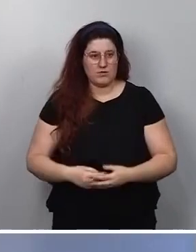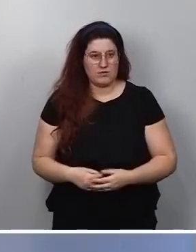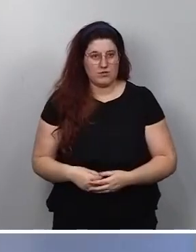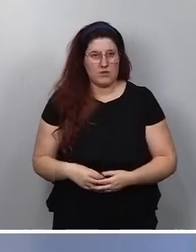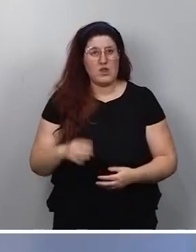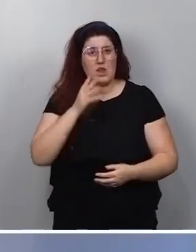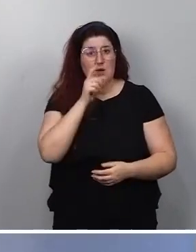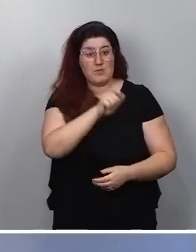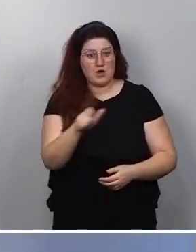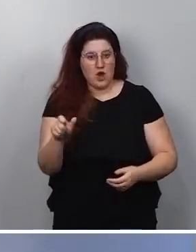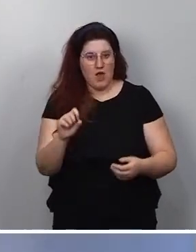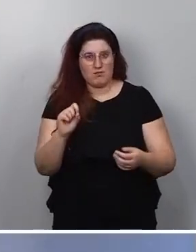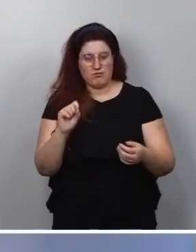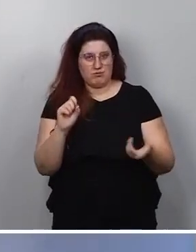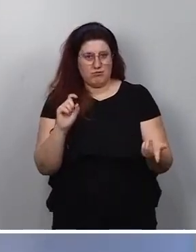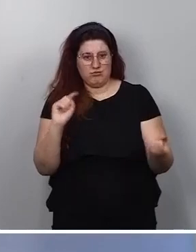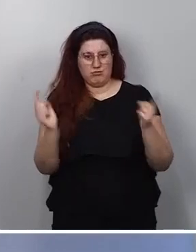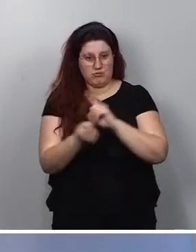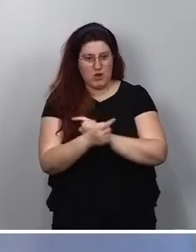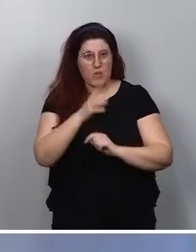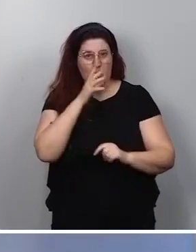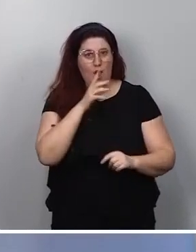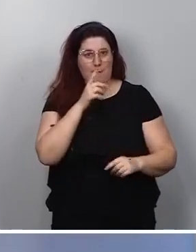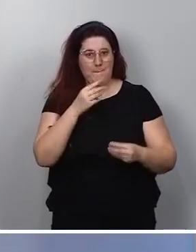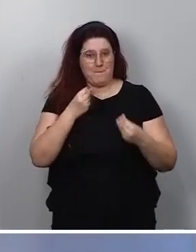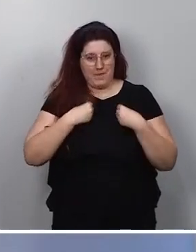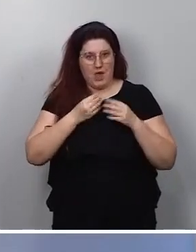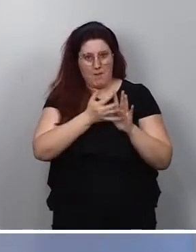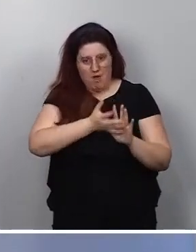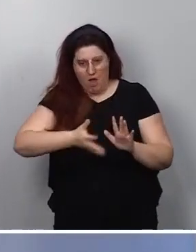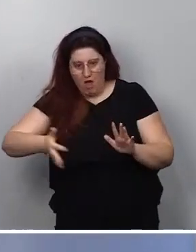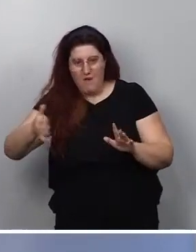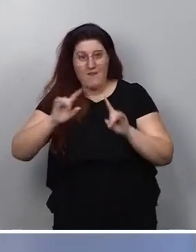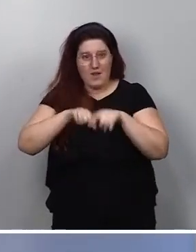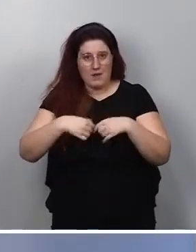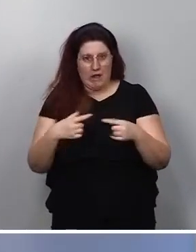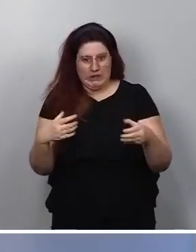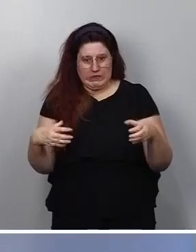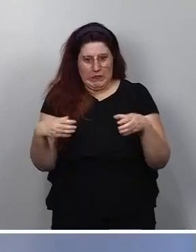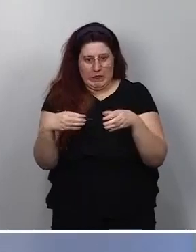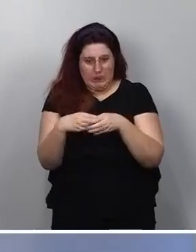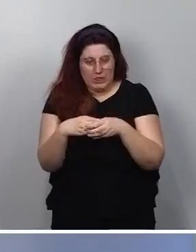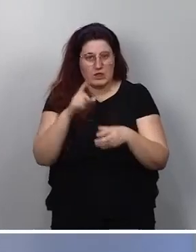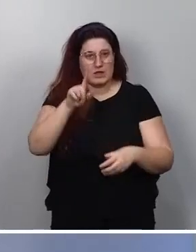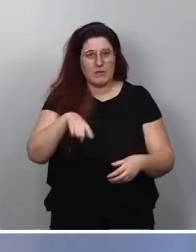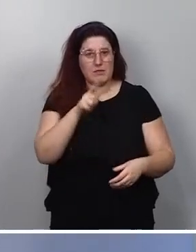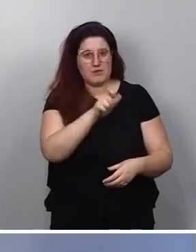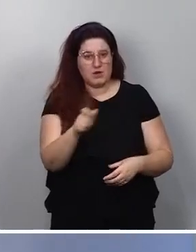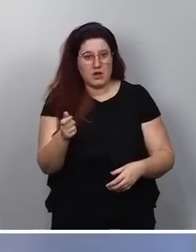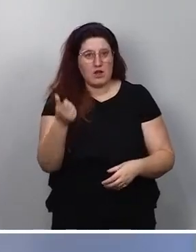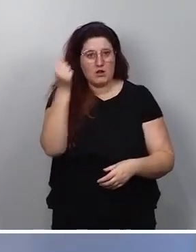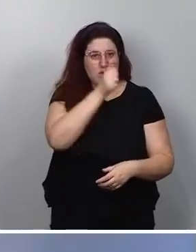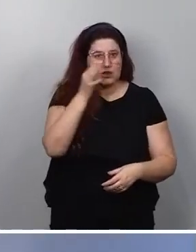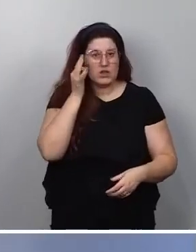cambio demográfico en España porque cada vez vivimos más años porque las familias cada vez son más pequeñas porque hay muchos ciudadanos y ciudadanas que